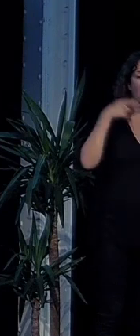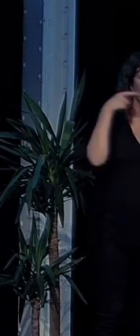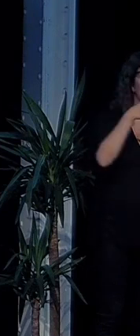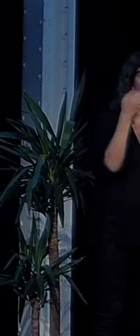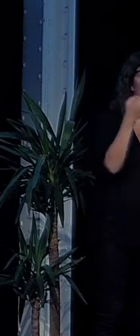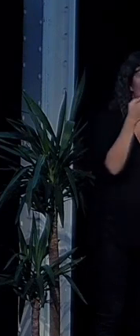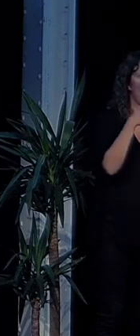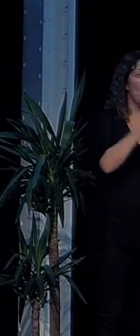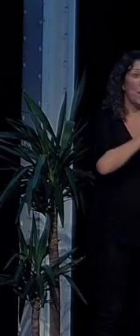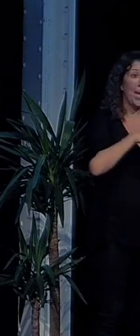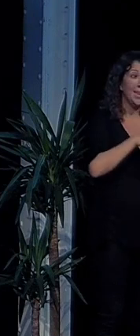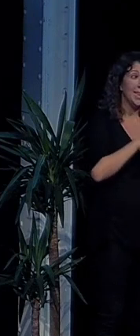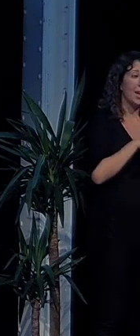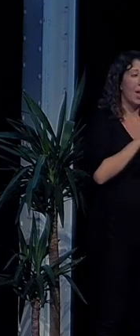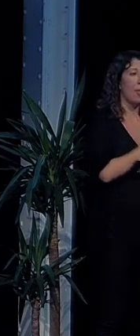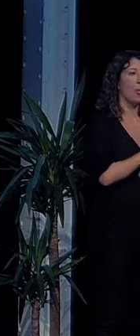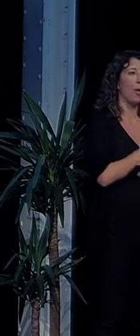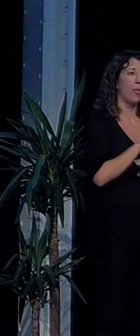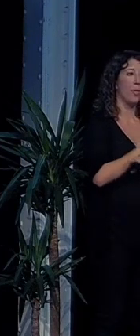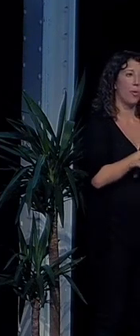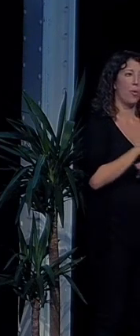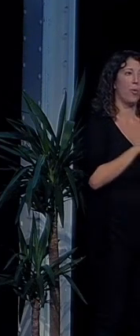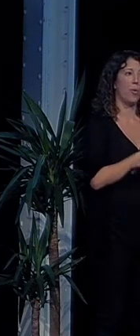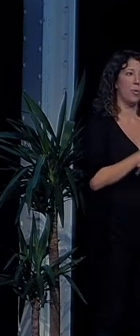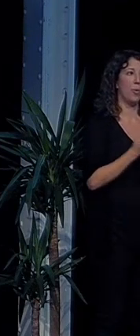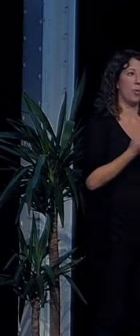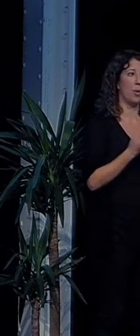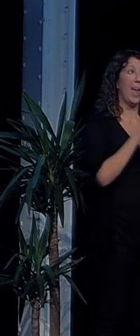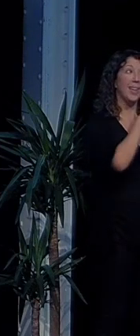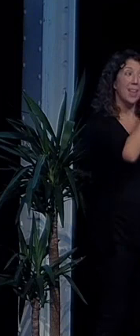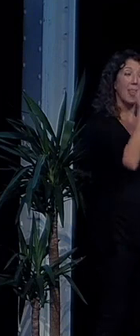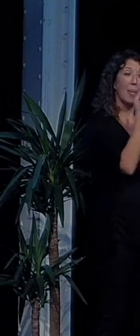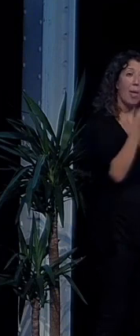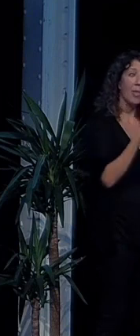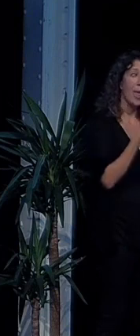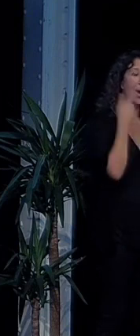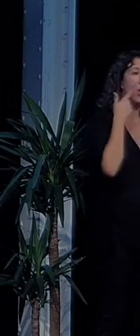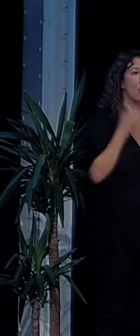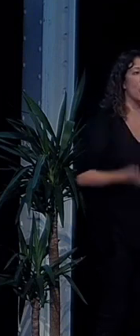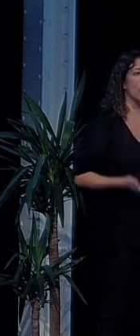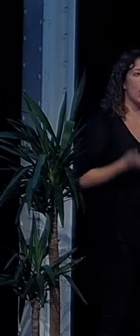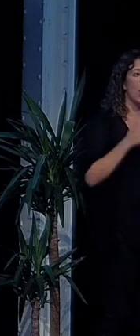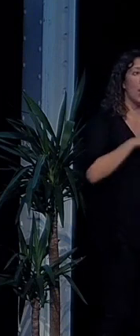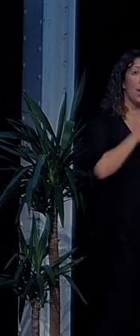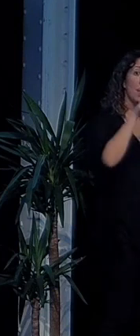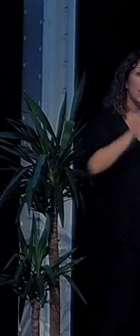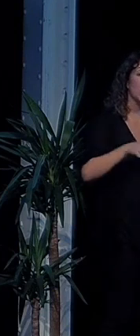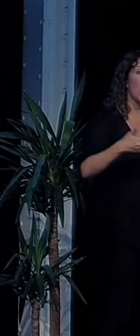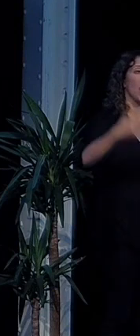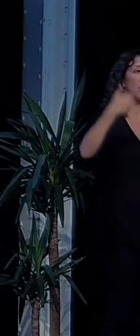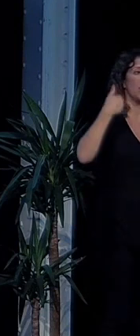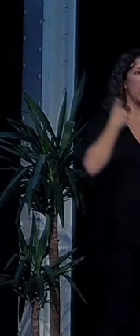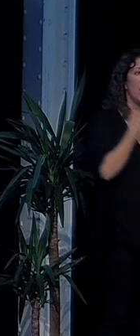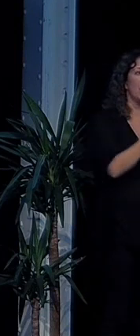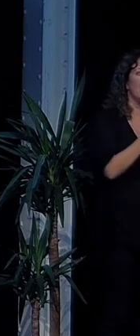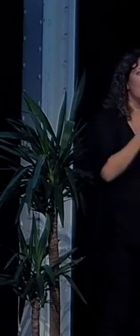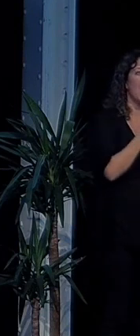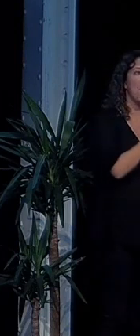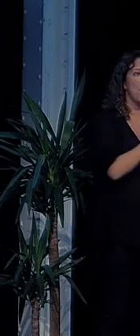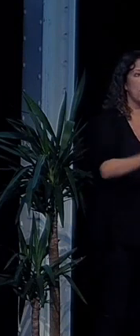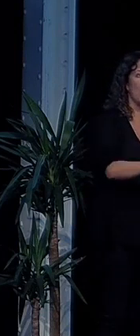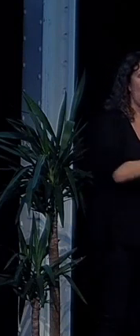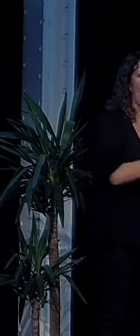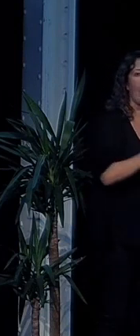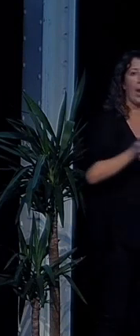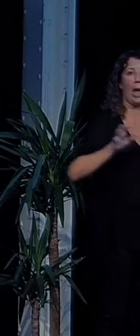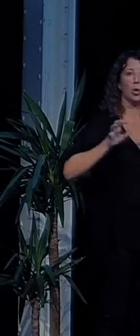al Estado para que haga justicia con los que violan, con los que acosan, con los que agreden y además